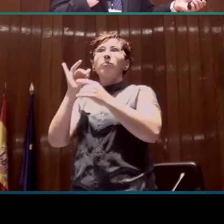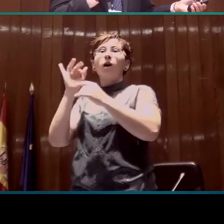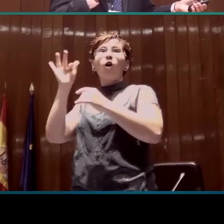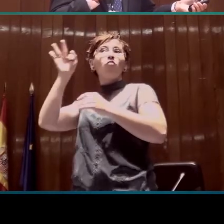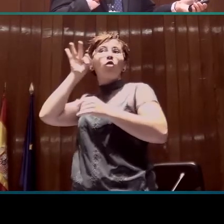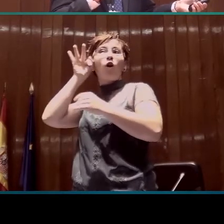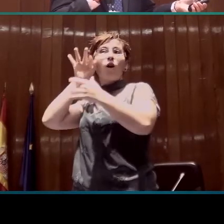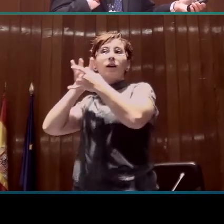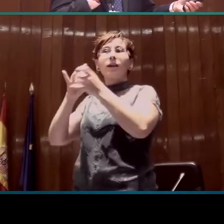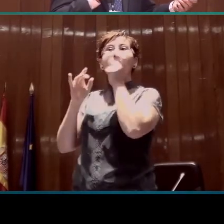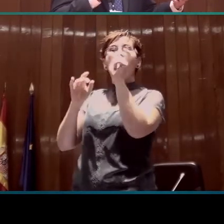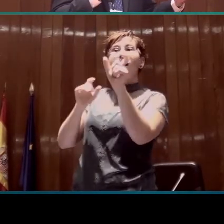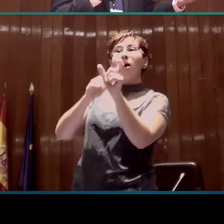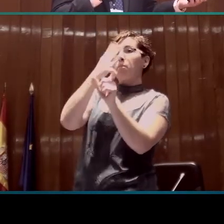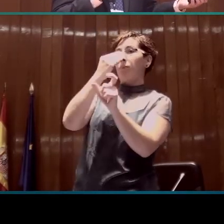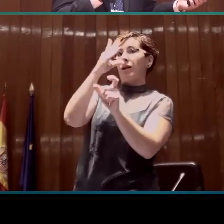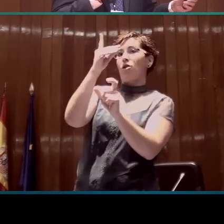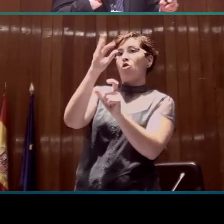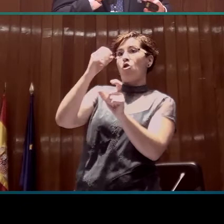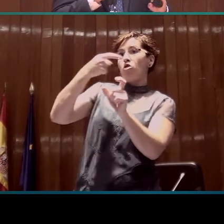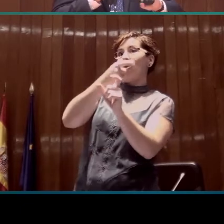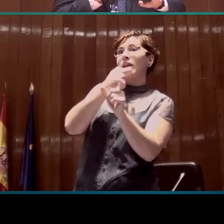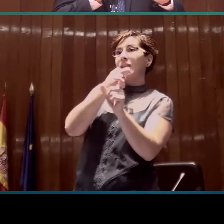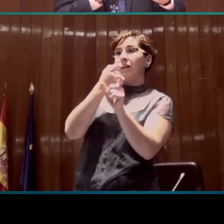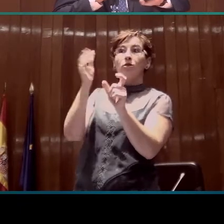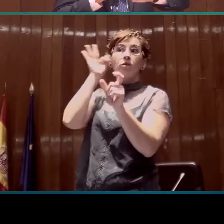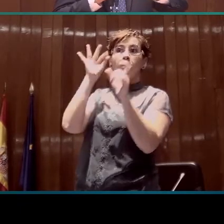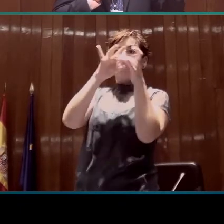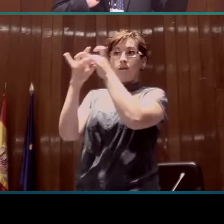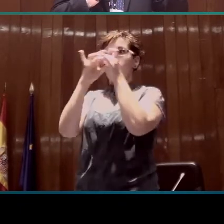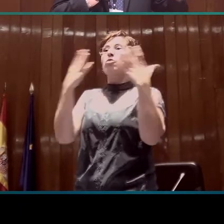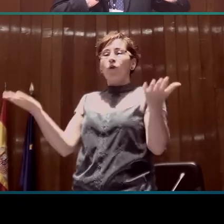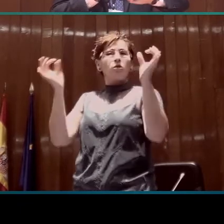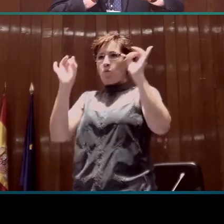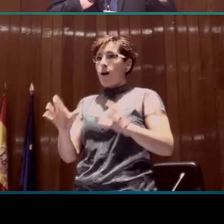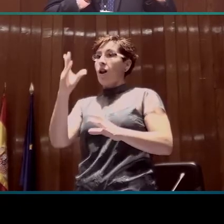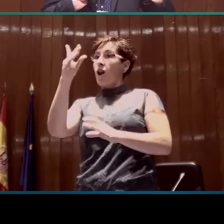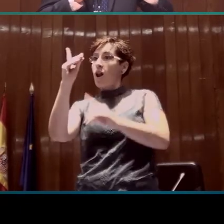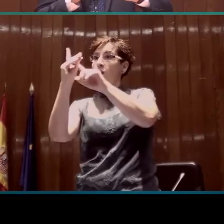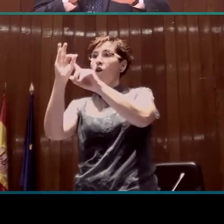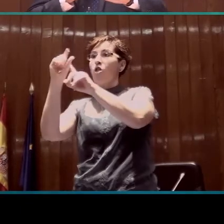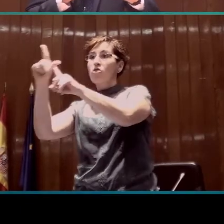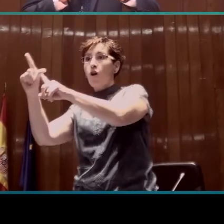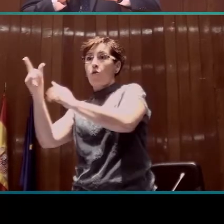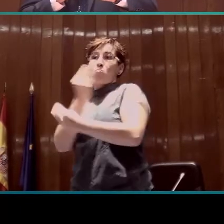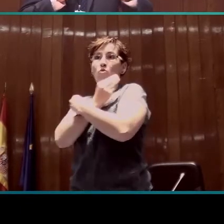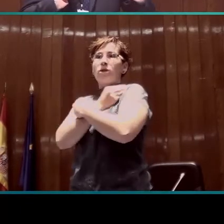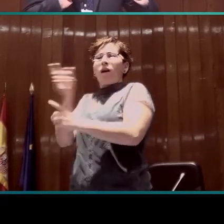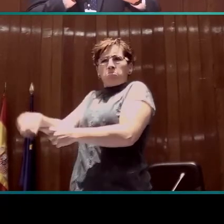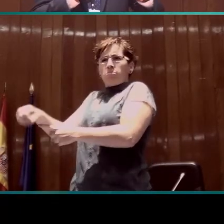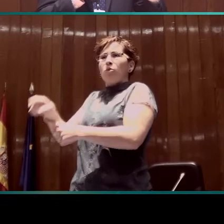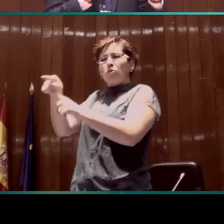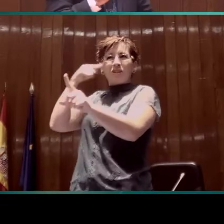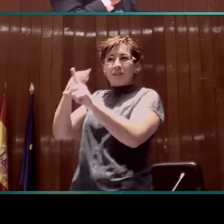dog, ¿vale? O sea, es lo mismo. Ignora doll y simplemente nómbrame